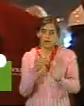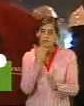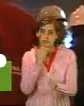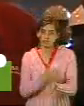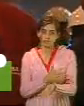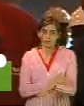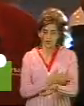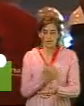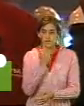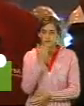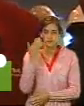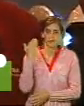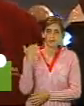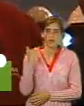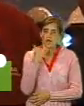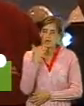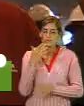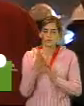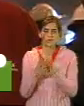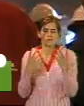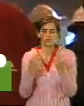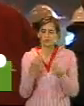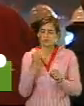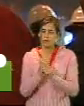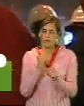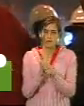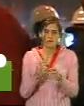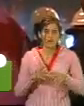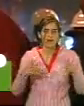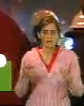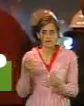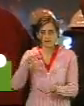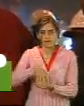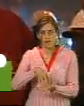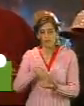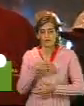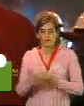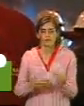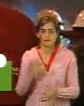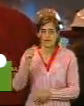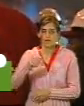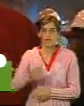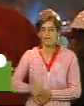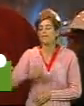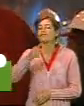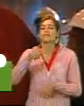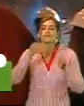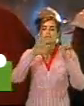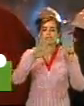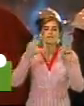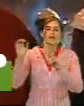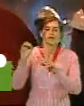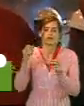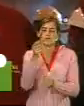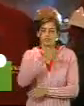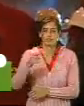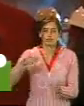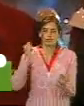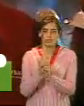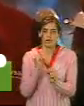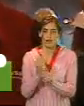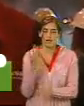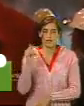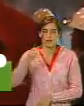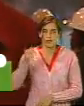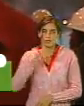recién hace poco, varias obras grandes del Estado se están haciendo aquí, con más de 700 trabajadores que hay en este